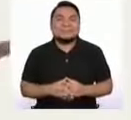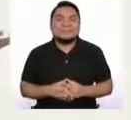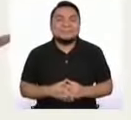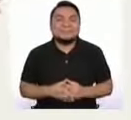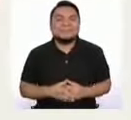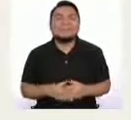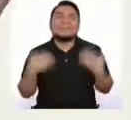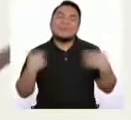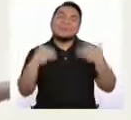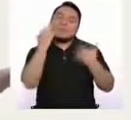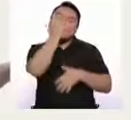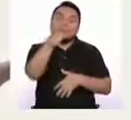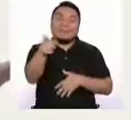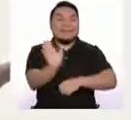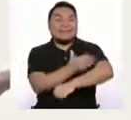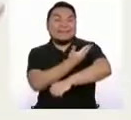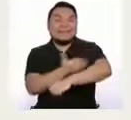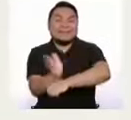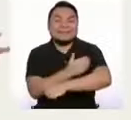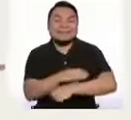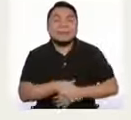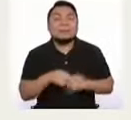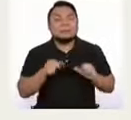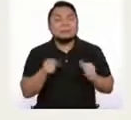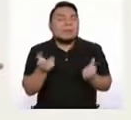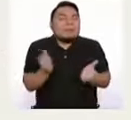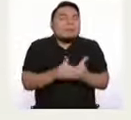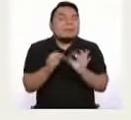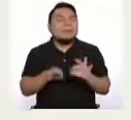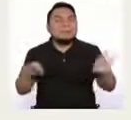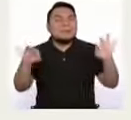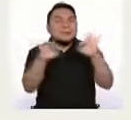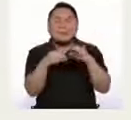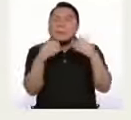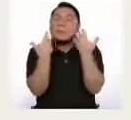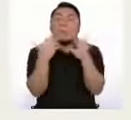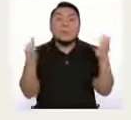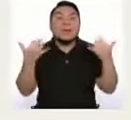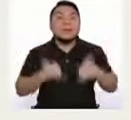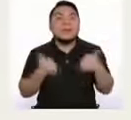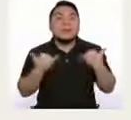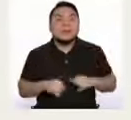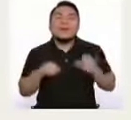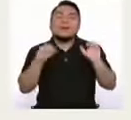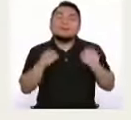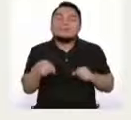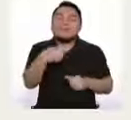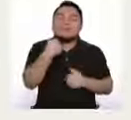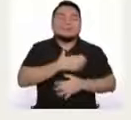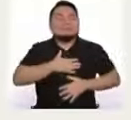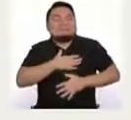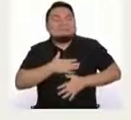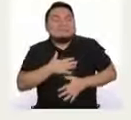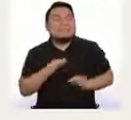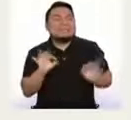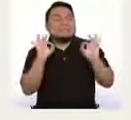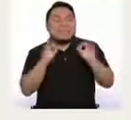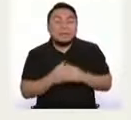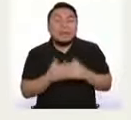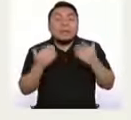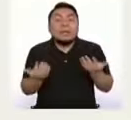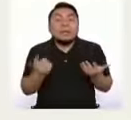¡Qué bonita canción! Porque lo más importante de cualquier juego es pasarla increíble.